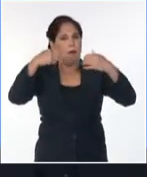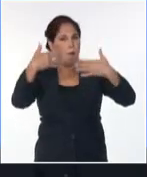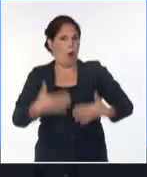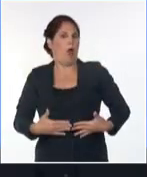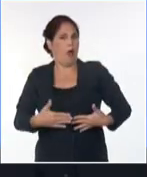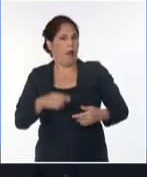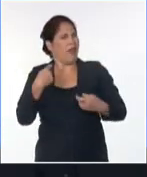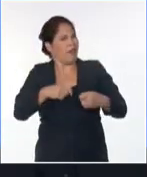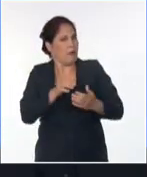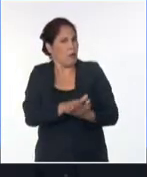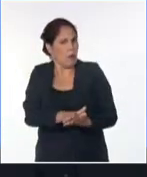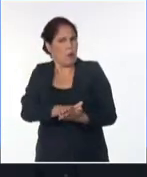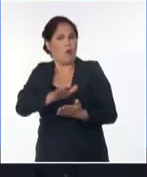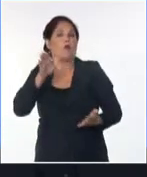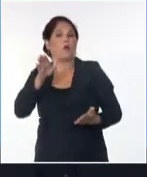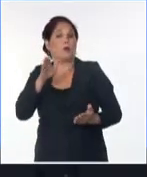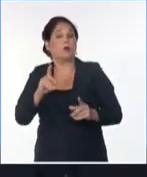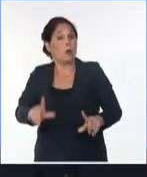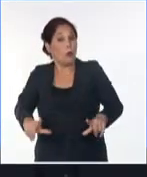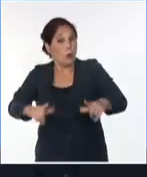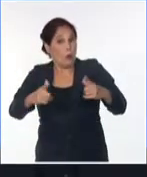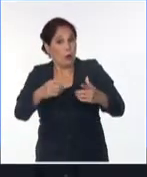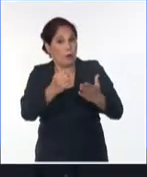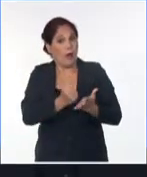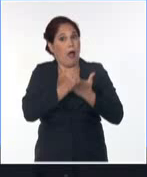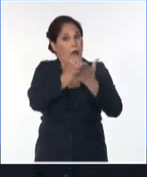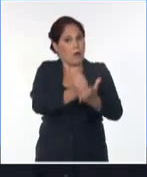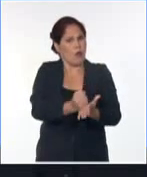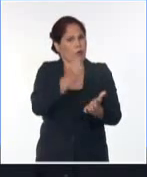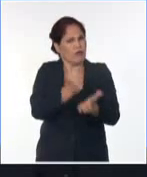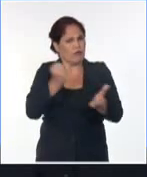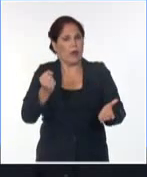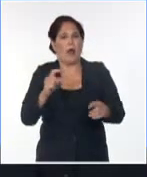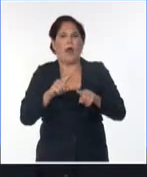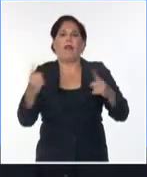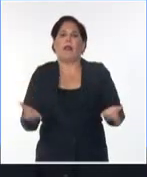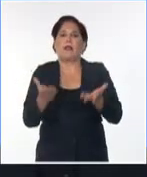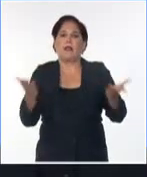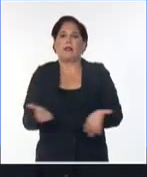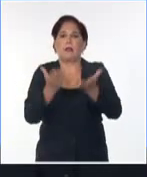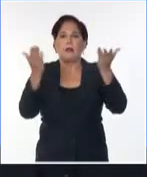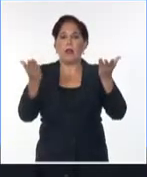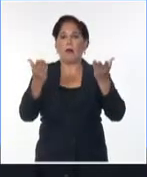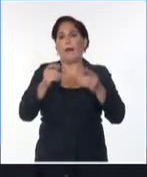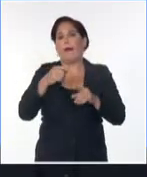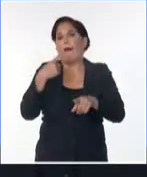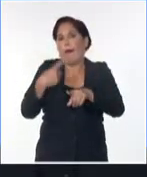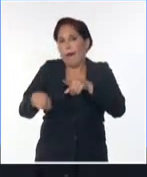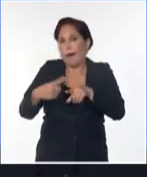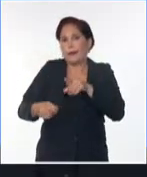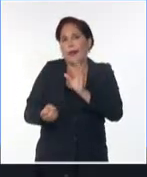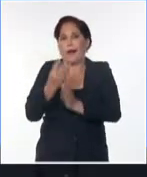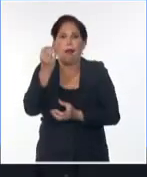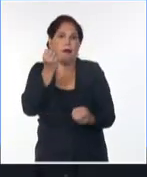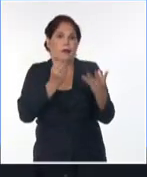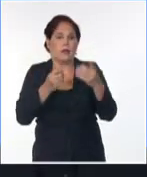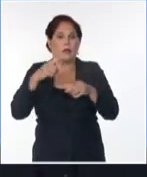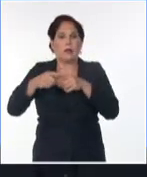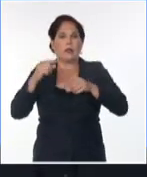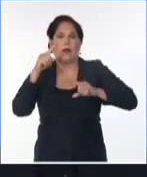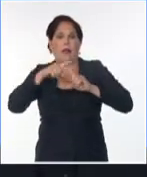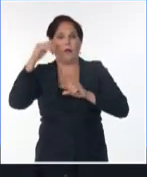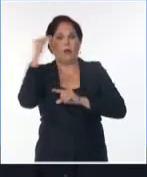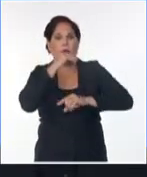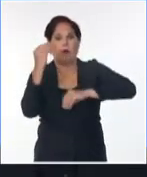fue su compromiso de cumplir con la ayuda oficial al desarrollo, creación de capacidades, transferencia de tecnologías,